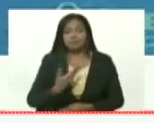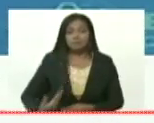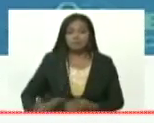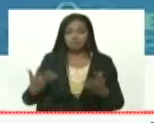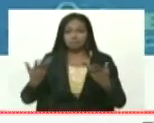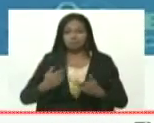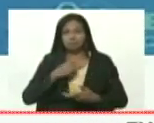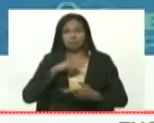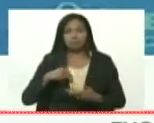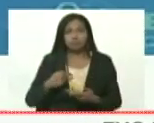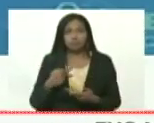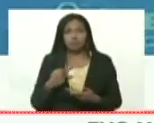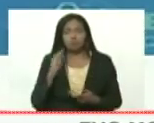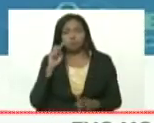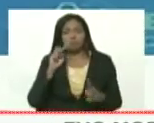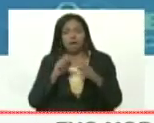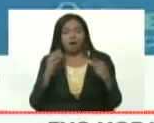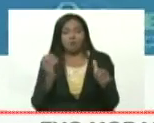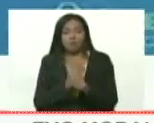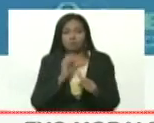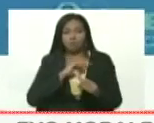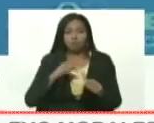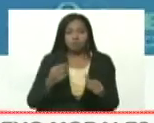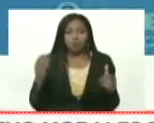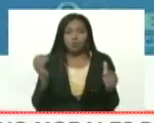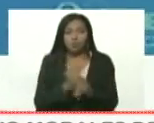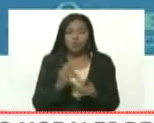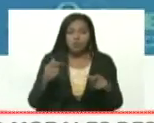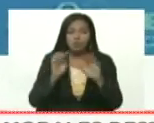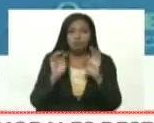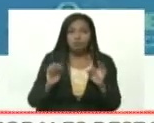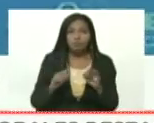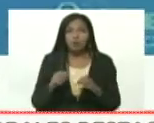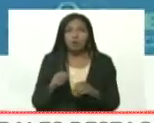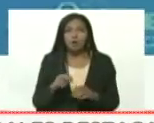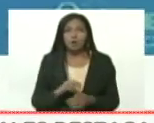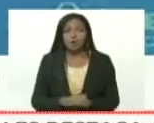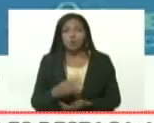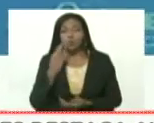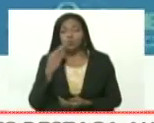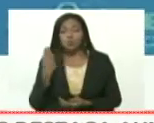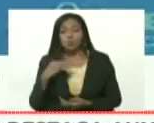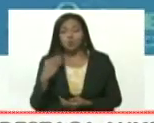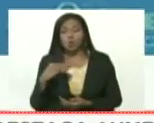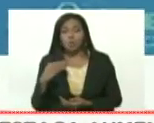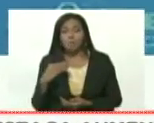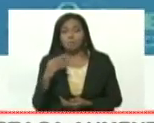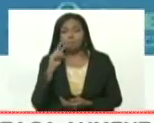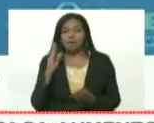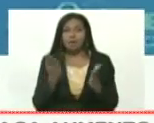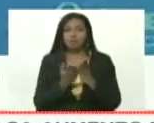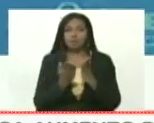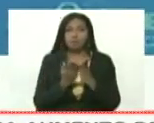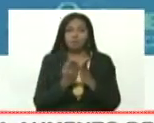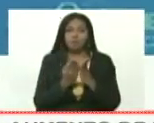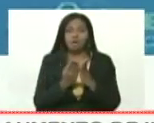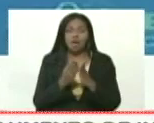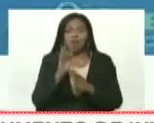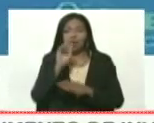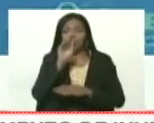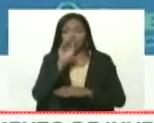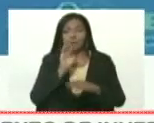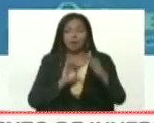trajo un pequeño hallazgo. Nos hizo encontrarnos con un pequeño joven que estudia en la UNEFA y que